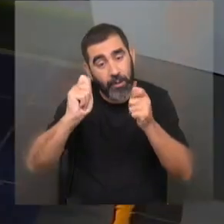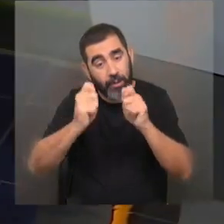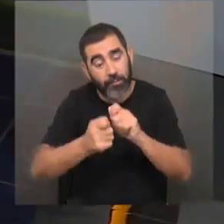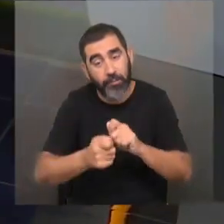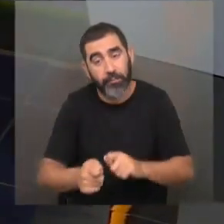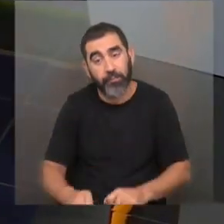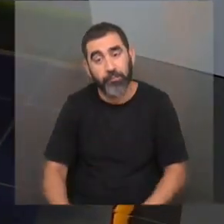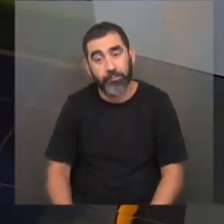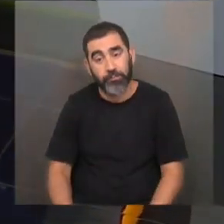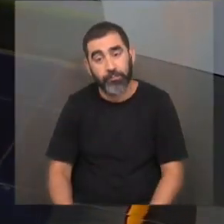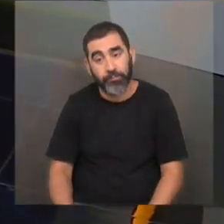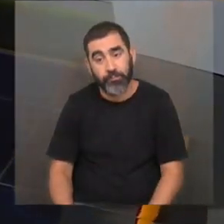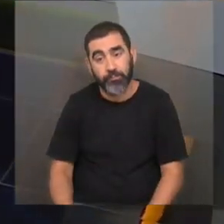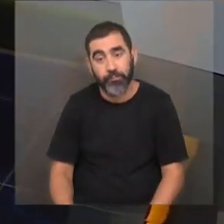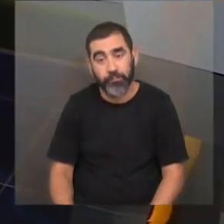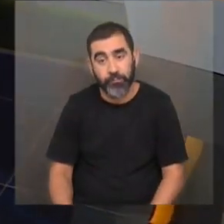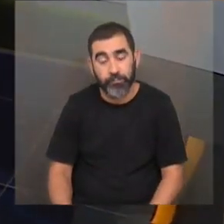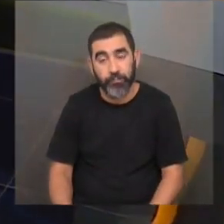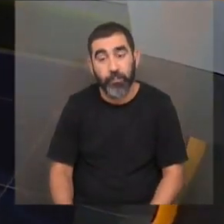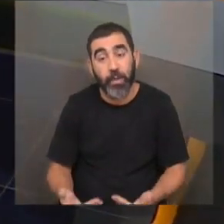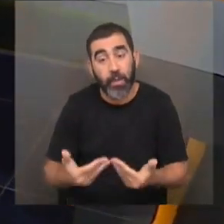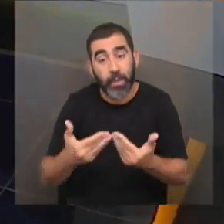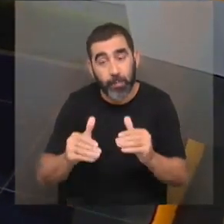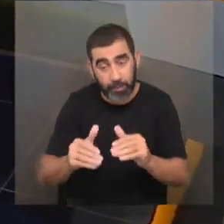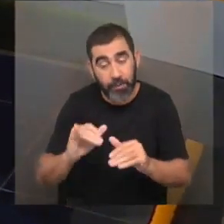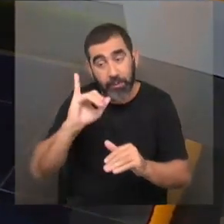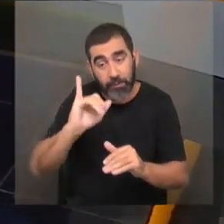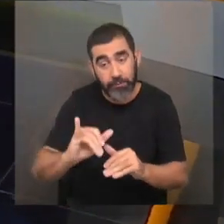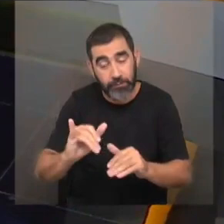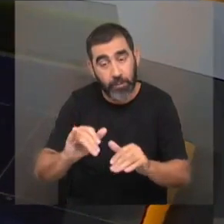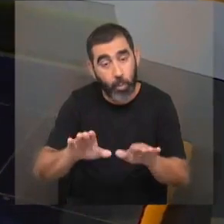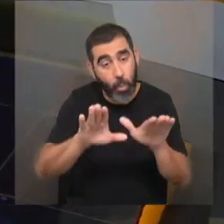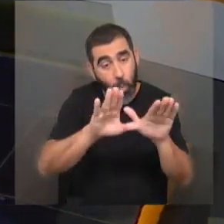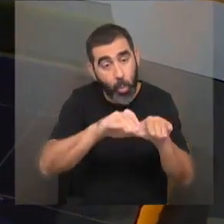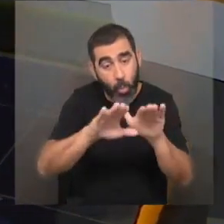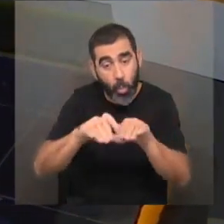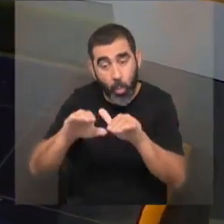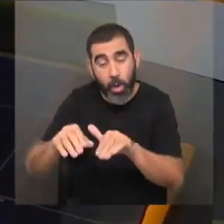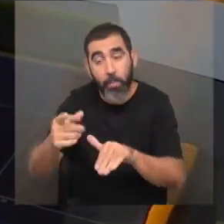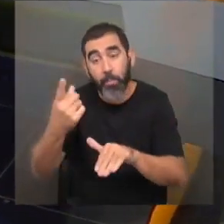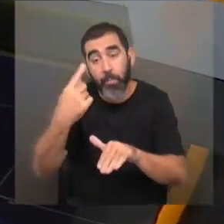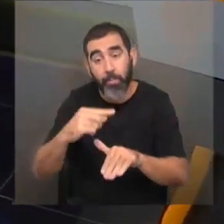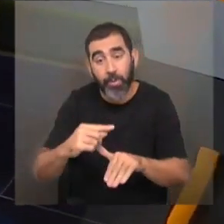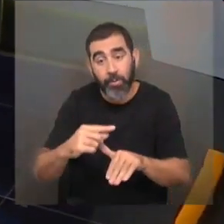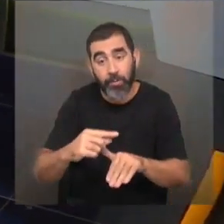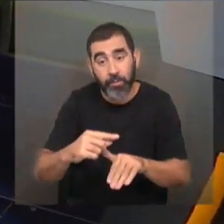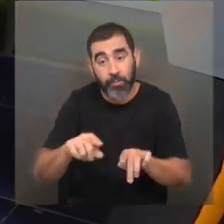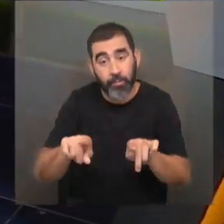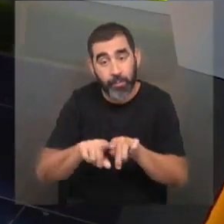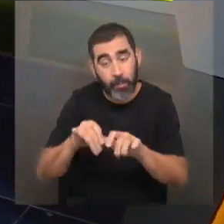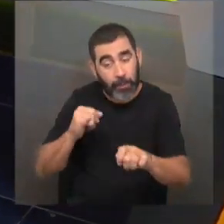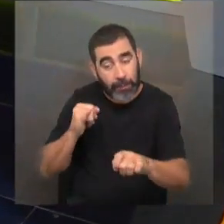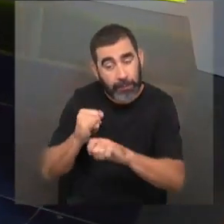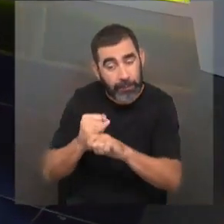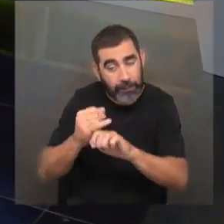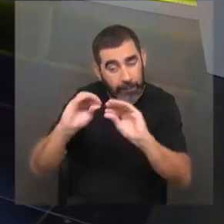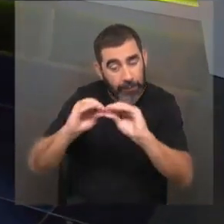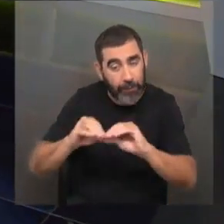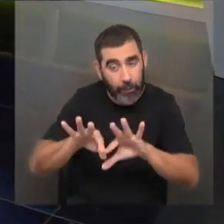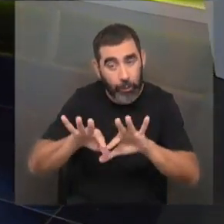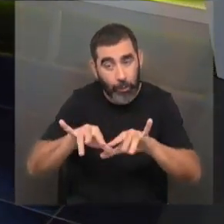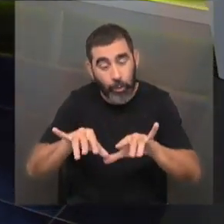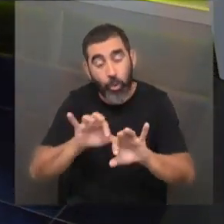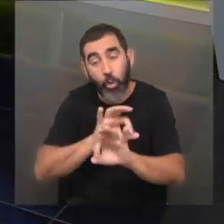vimos recién fue una órbita que comenzó con una cierta simetría, pero el hecho del propio error de cálculo de la computadora